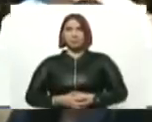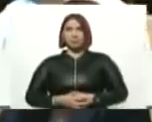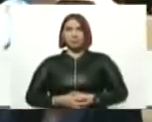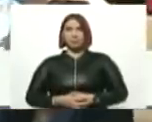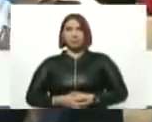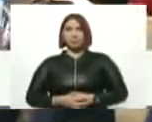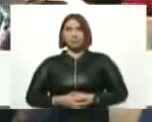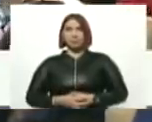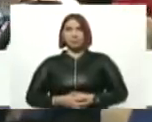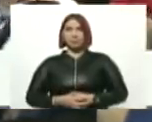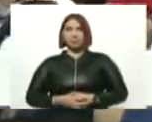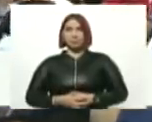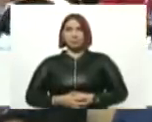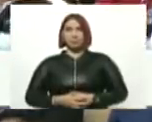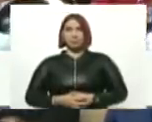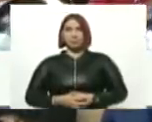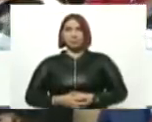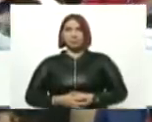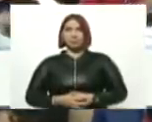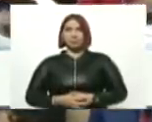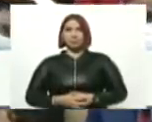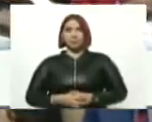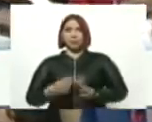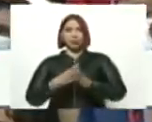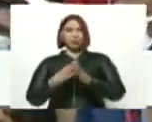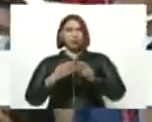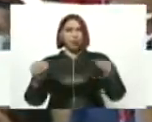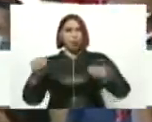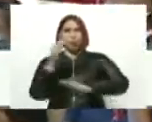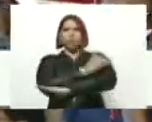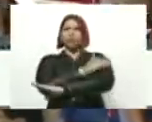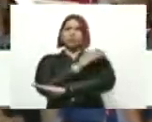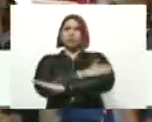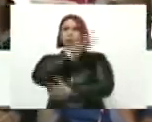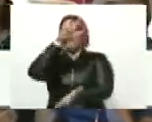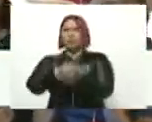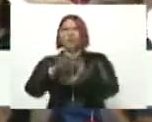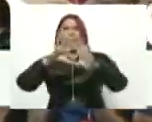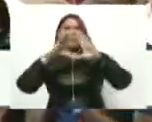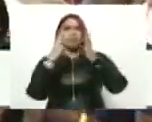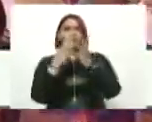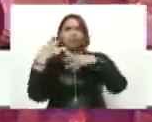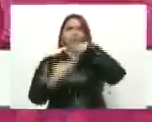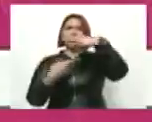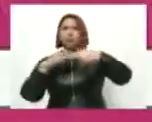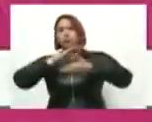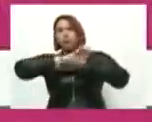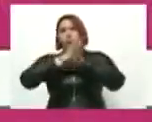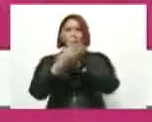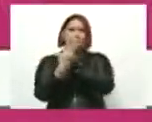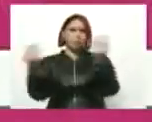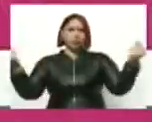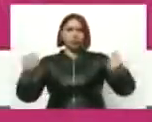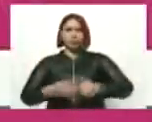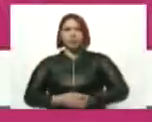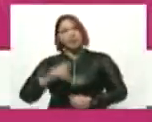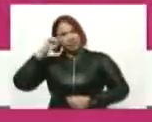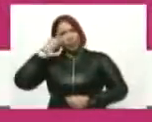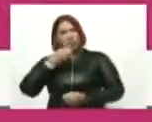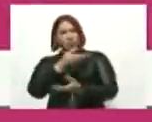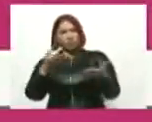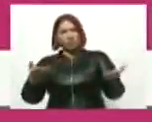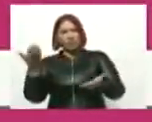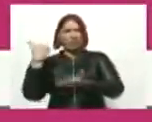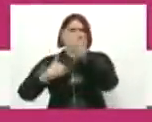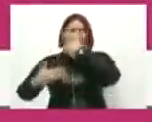el comandante Chávez, todos ellos apostaban al mundo que la revolución desaparecía. ¿Recuerdan ustedes aquel